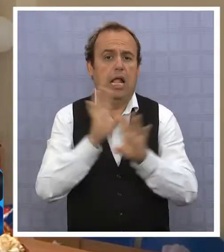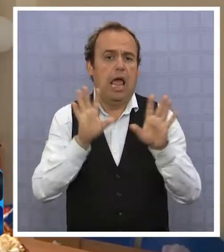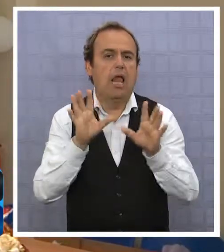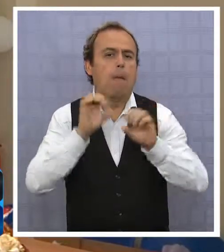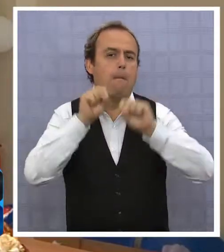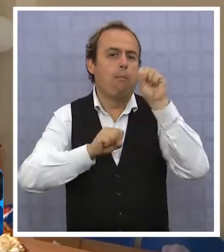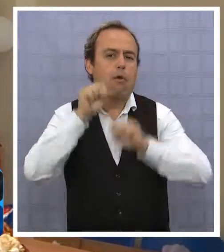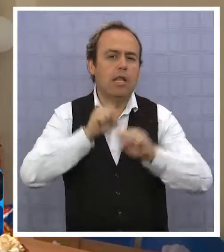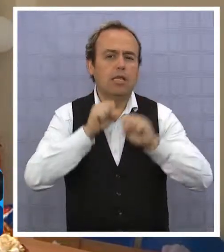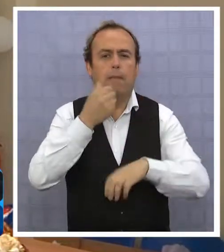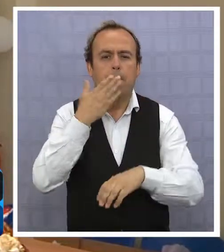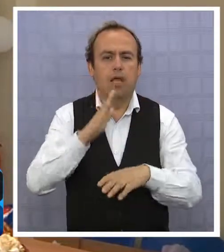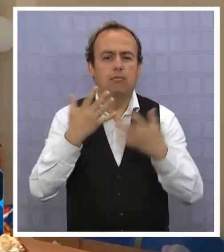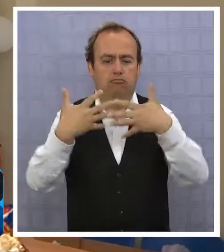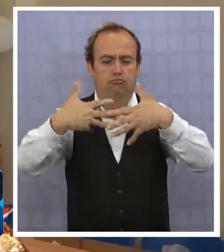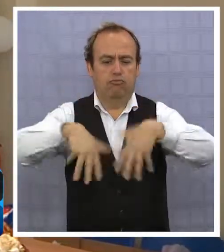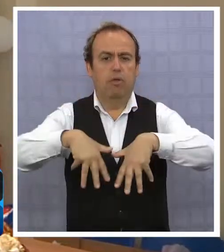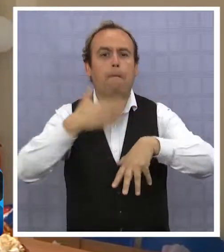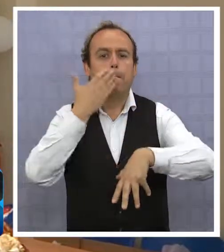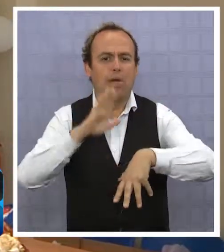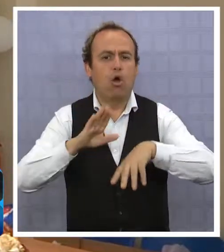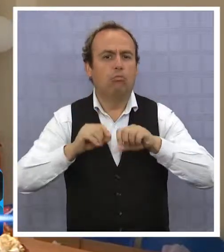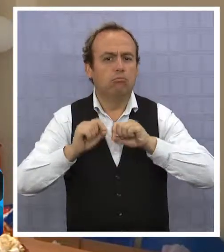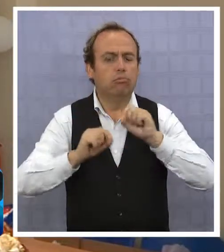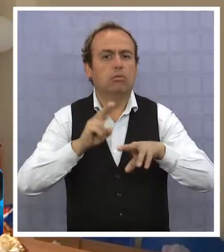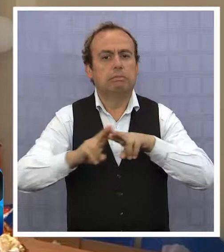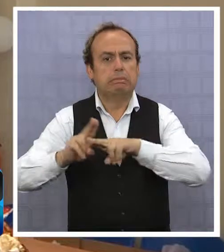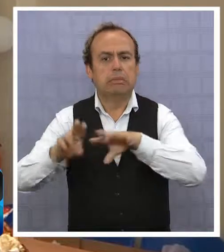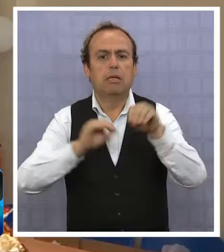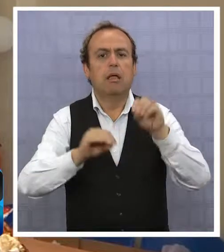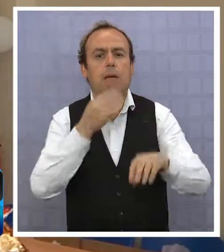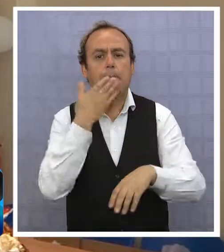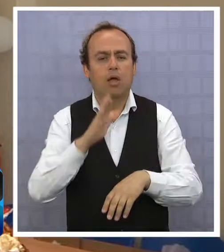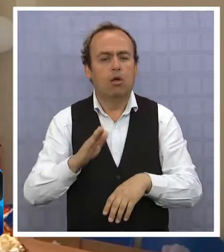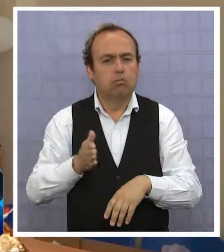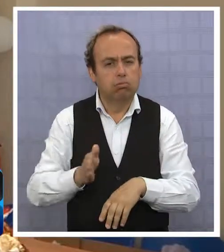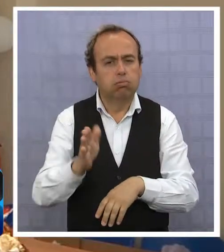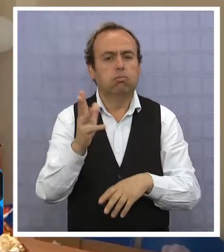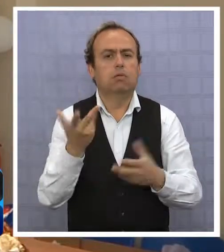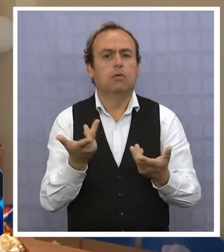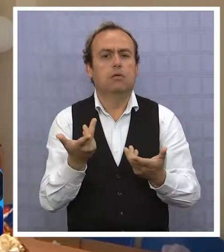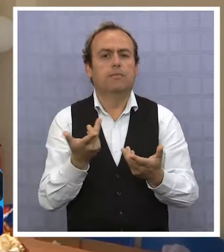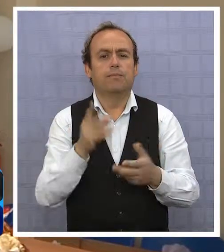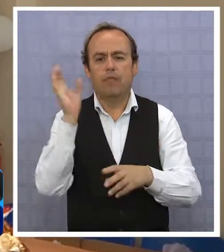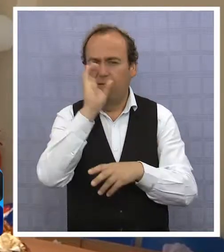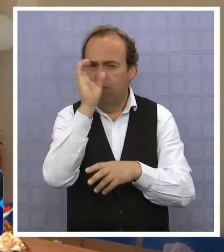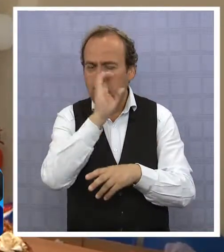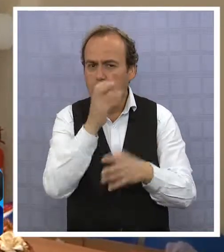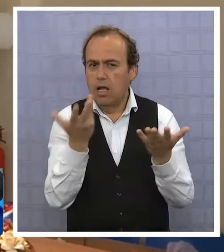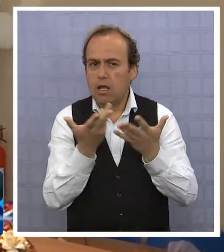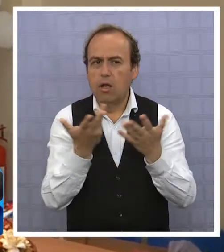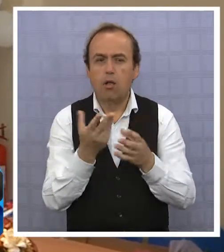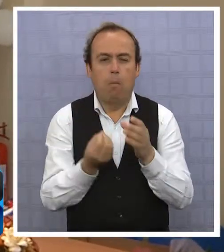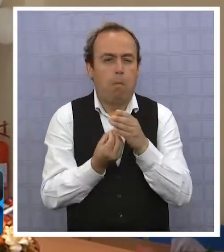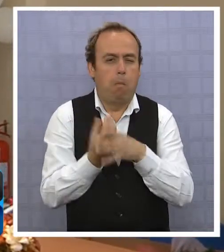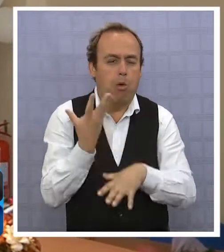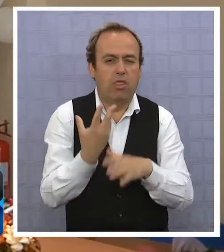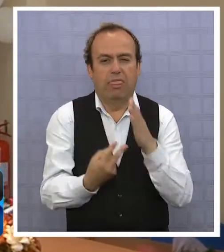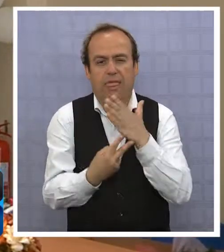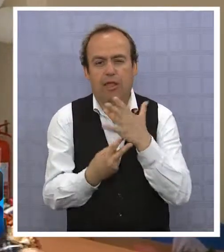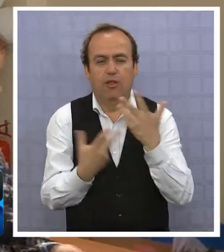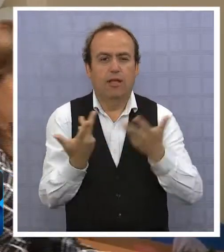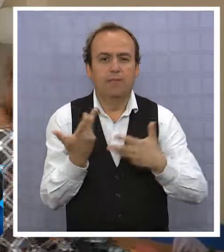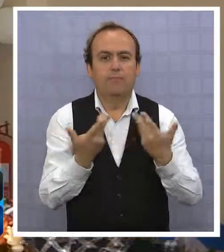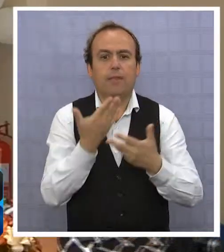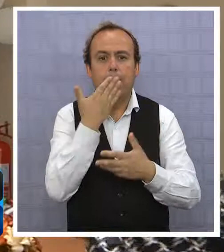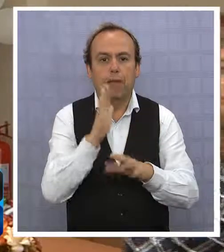políticas, nuestras mallas curriculares en una mejora continua, tratando de buscar lo moderno, lo nuevo, lo que